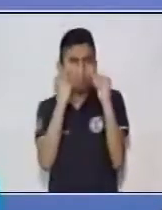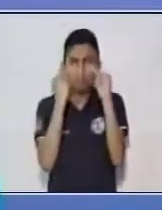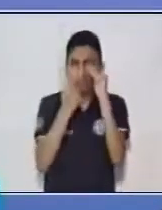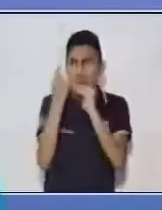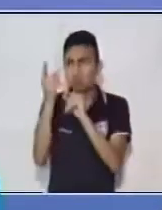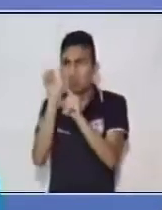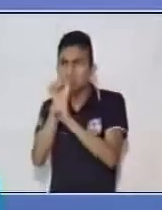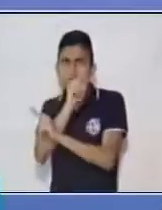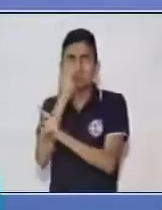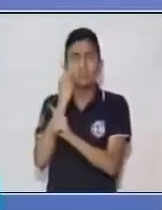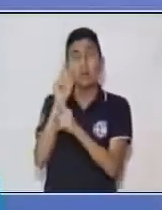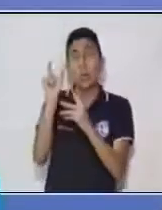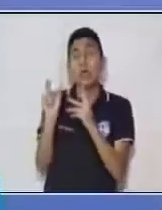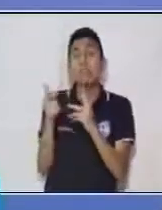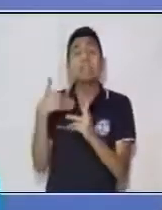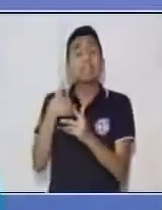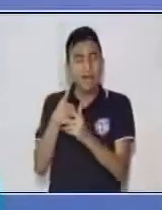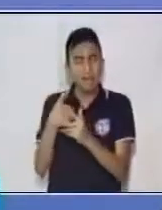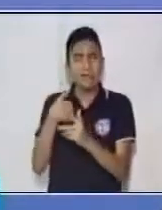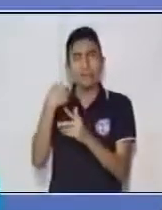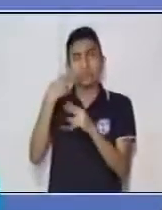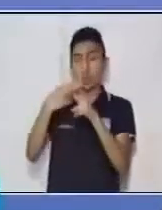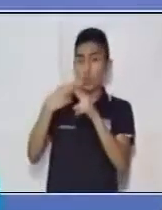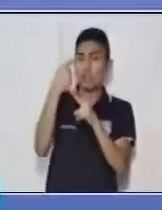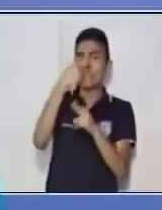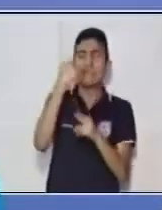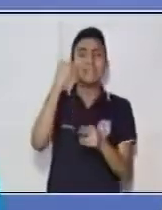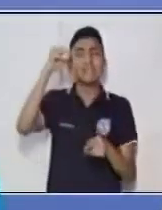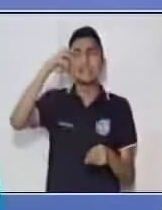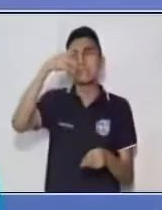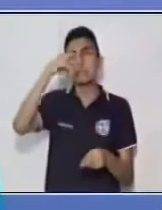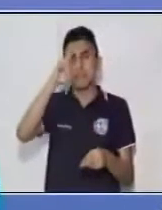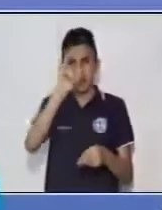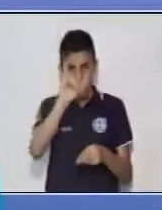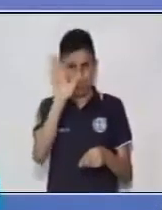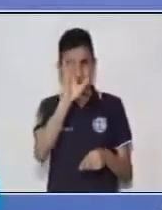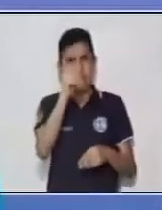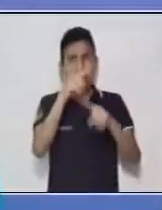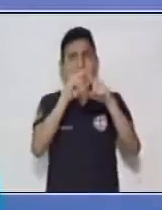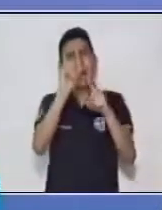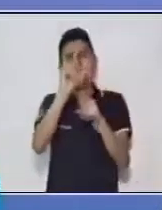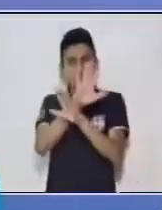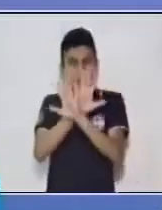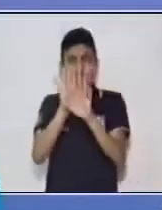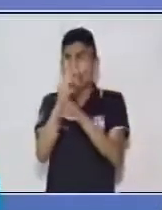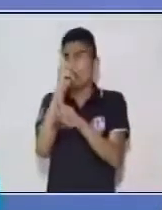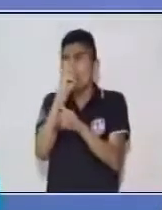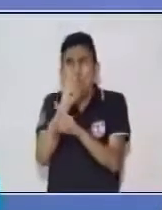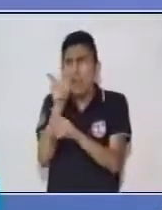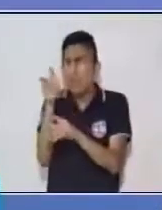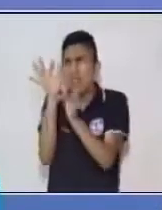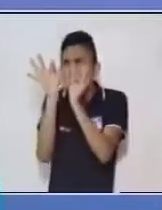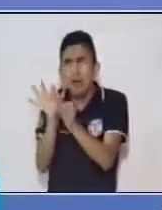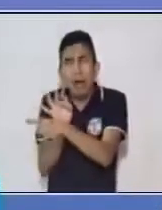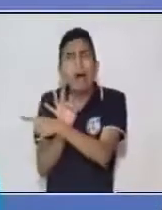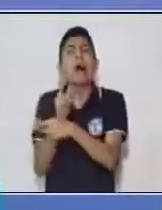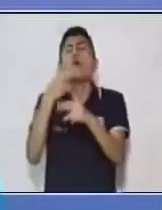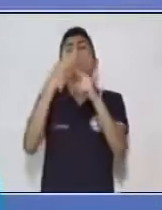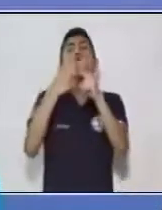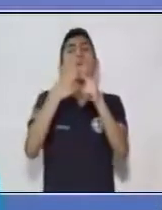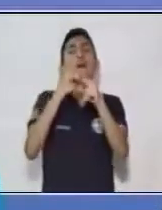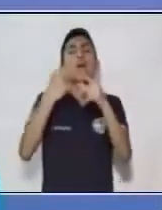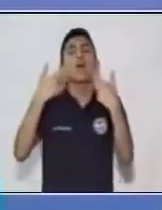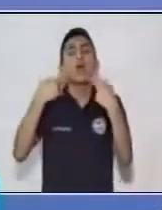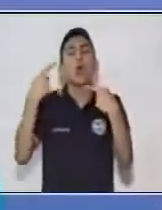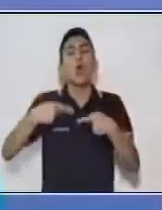y posiblemente no la tengan. Cuando no la tienen les llamamos asimétricas. Entonces hay figuras que